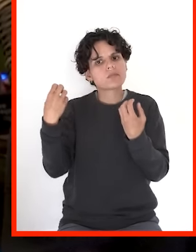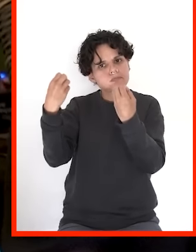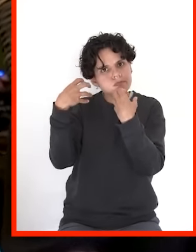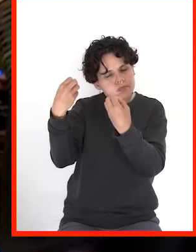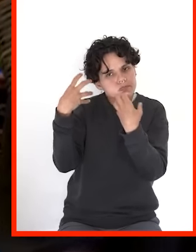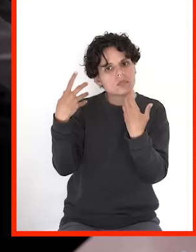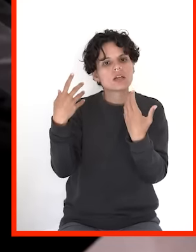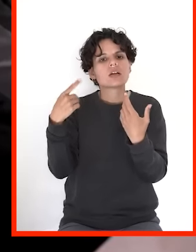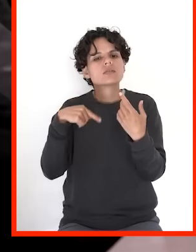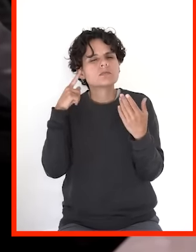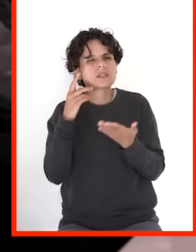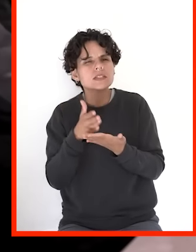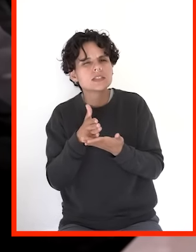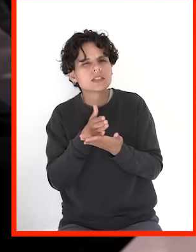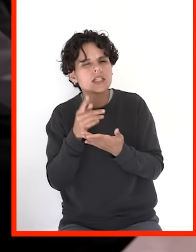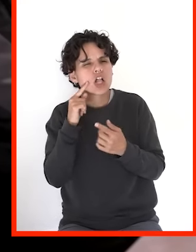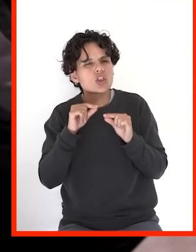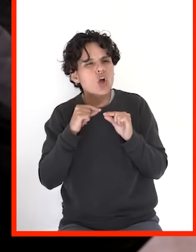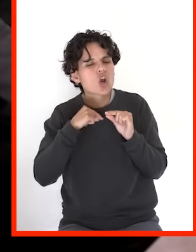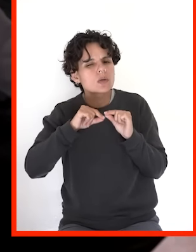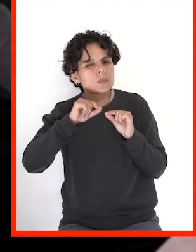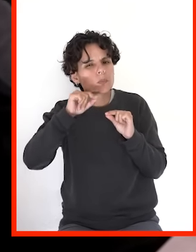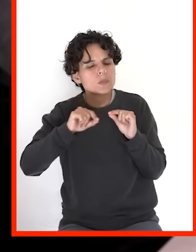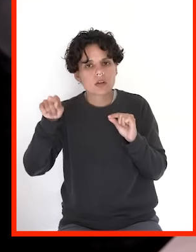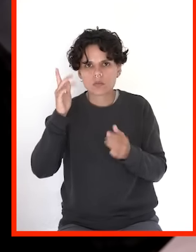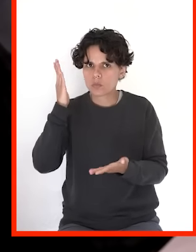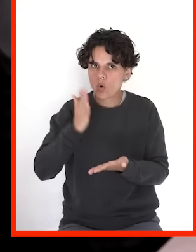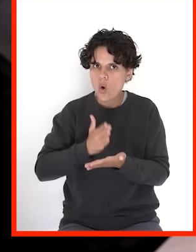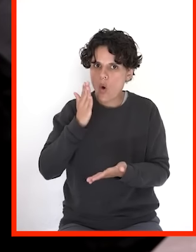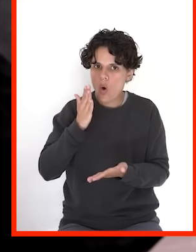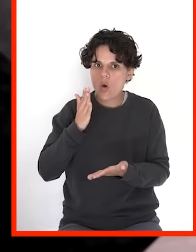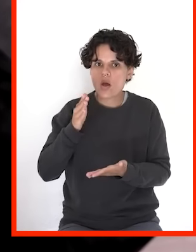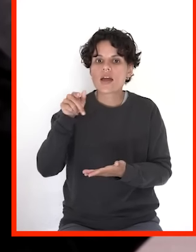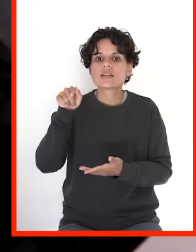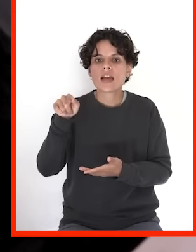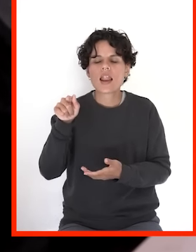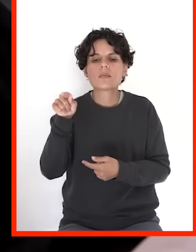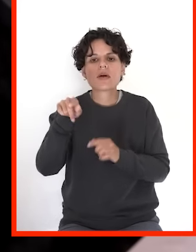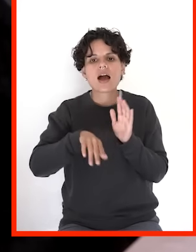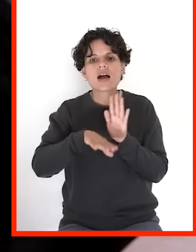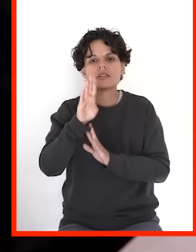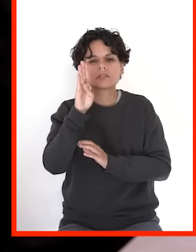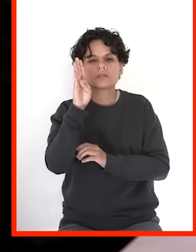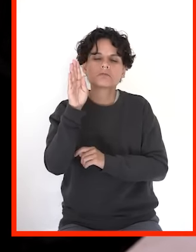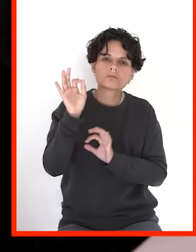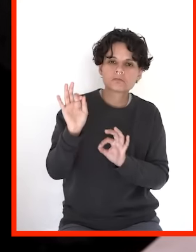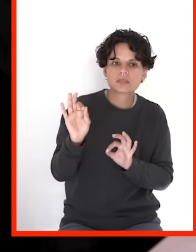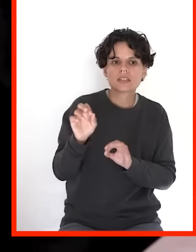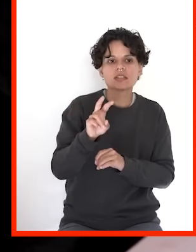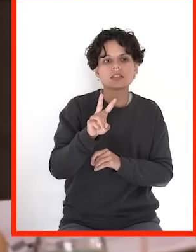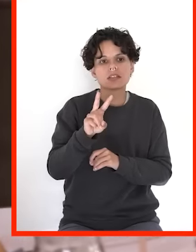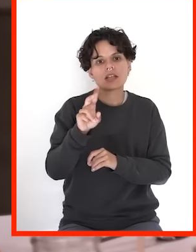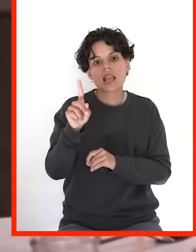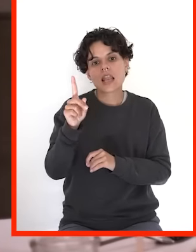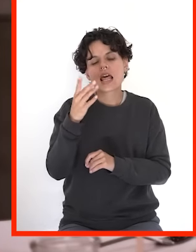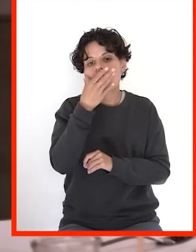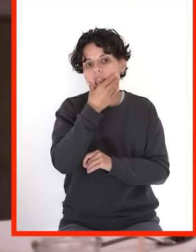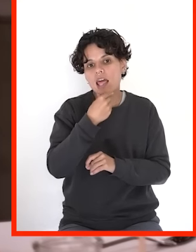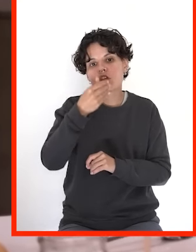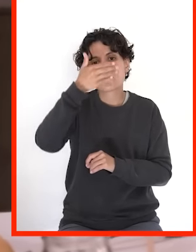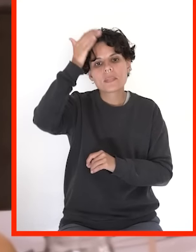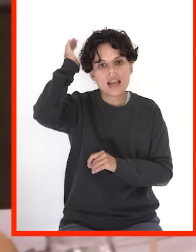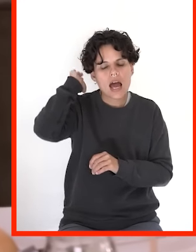es el tono. Es estricto. Y aprendimos harto de él. Era estricto, sí. No, de hecho, era el más disciplinado del grupo. Lindo el Piri. Lindo el pelado.